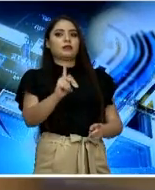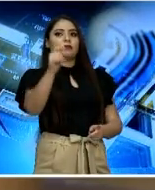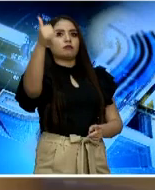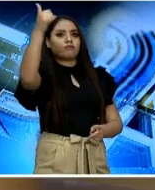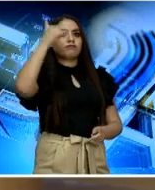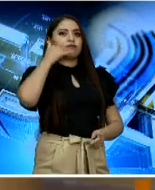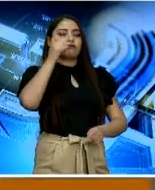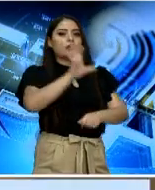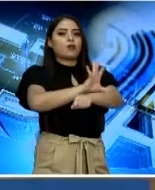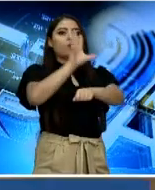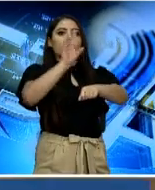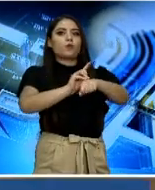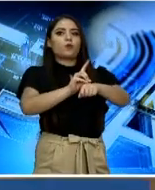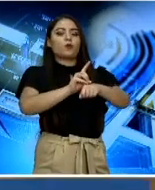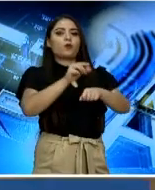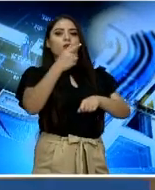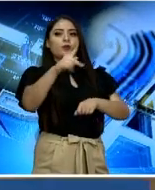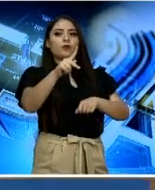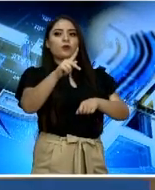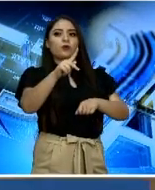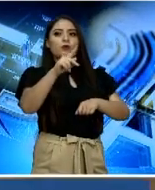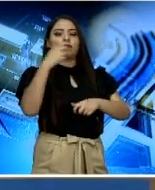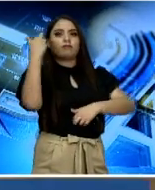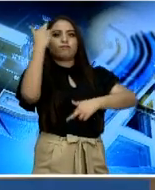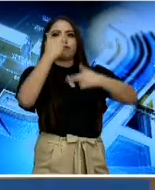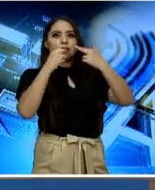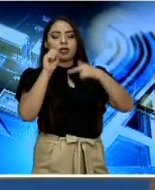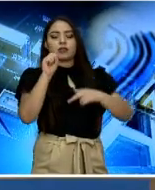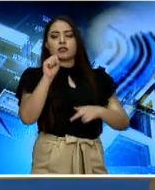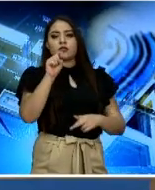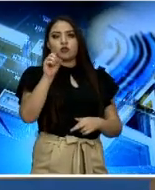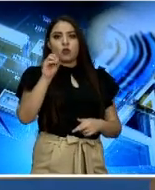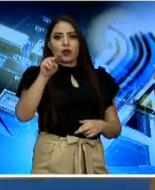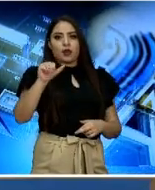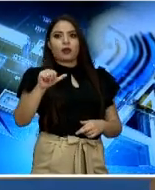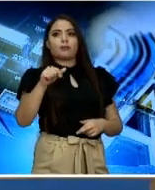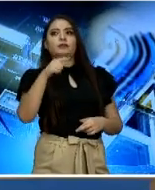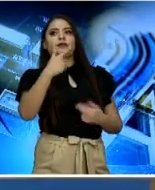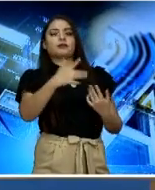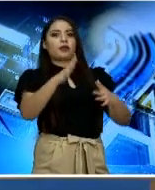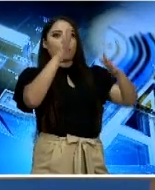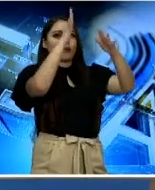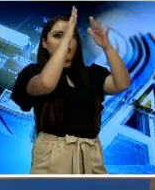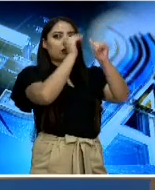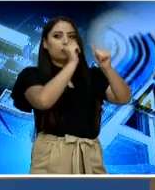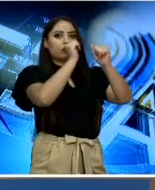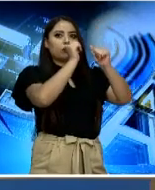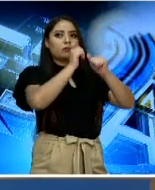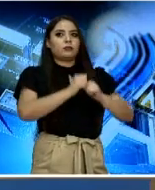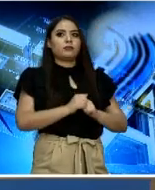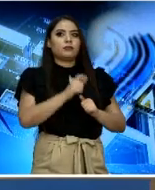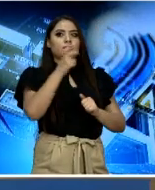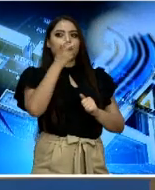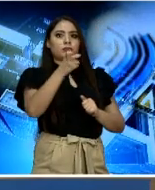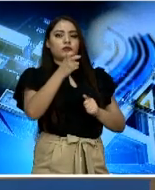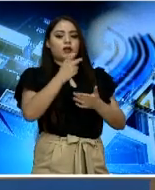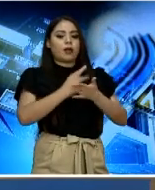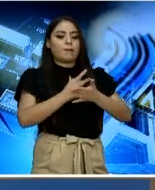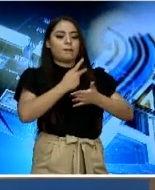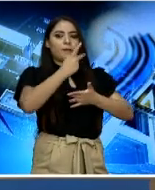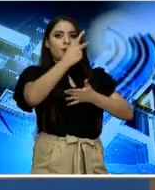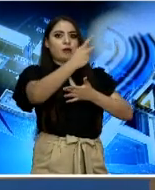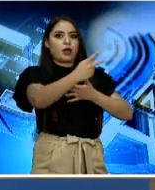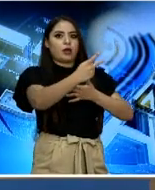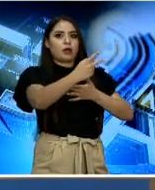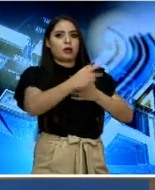la inspectora de zona. Entonces ya quedamos en un acuerdo y hoy le van a hacer la entrega de papeles a mi hijo, ahí mismo en